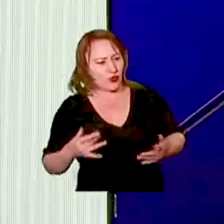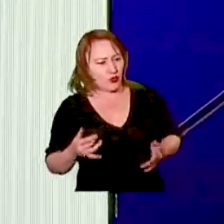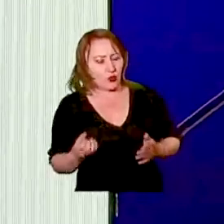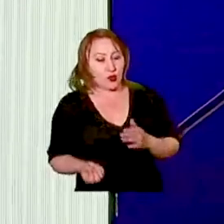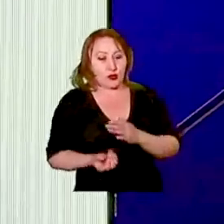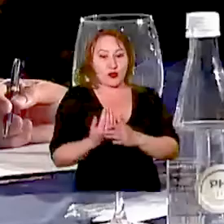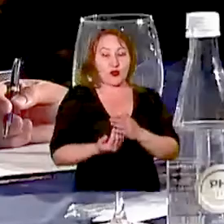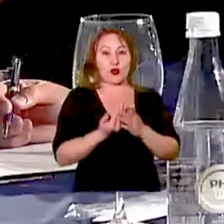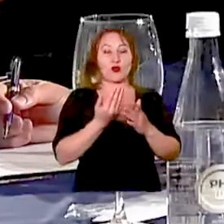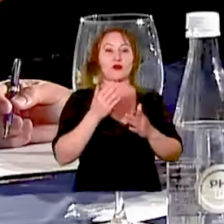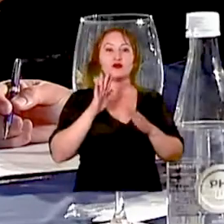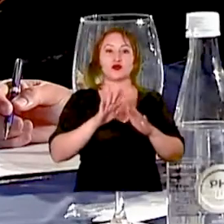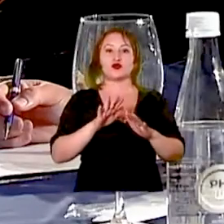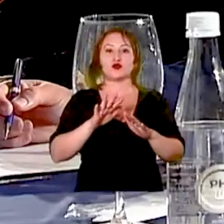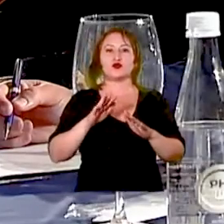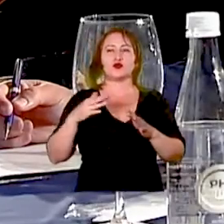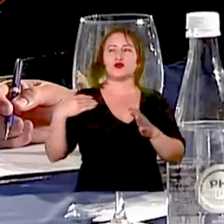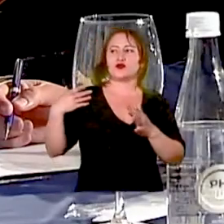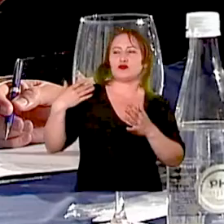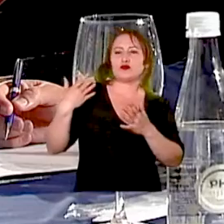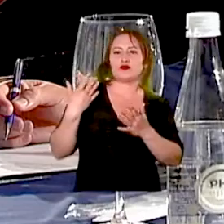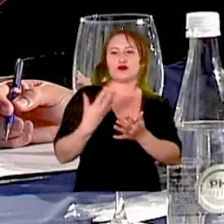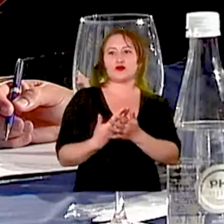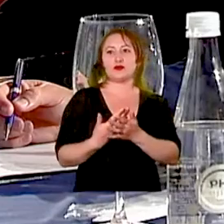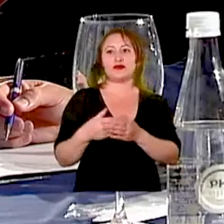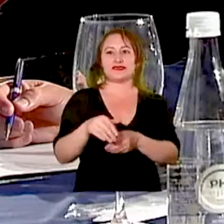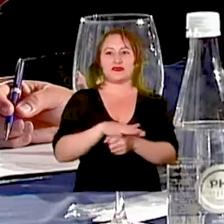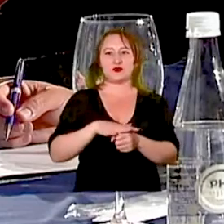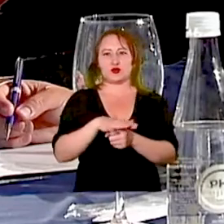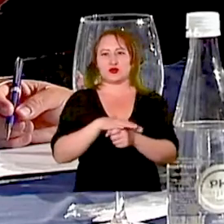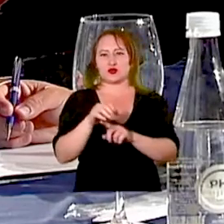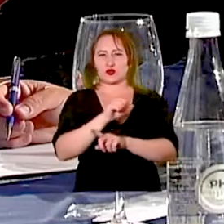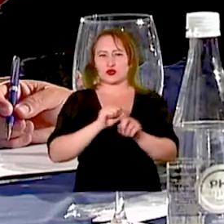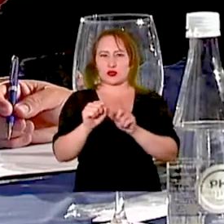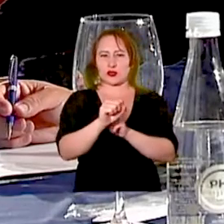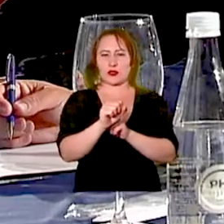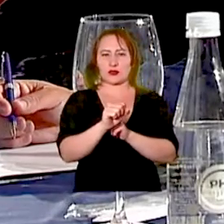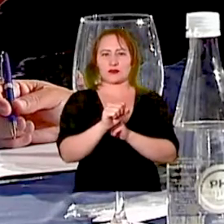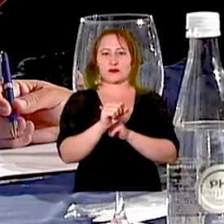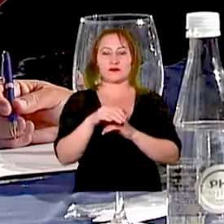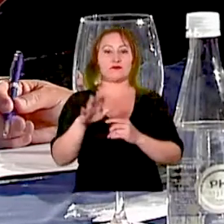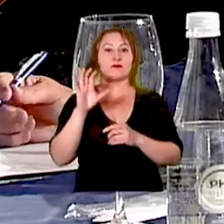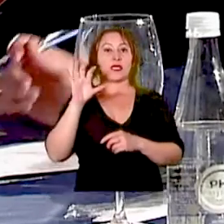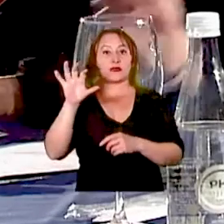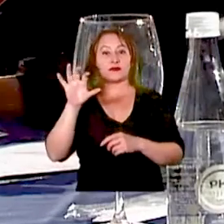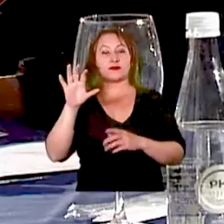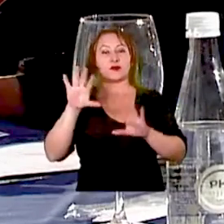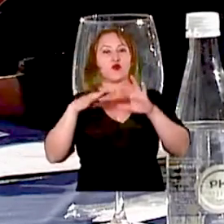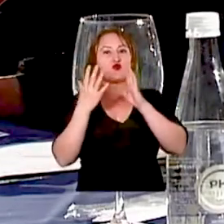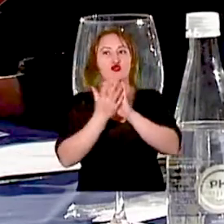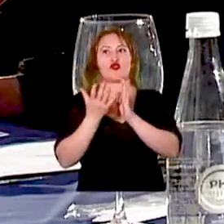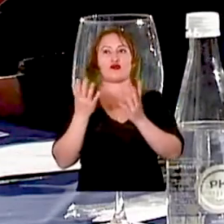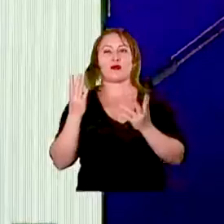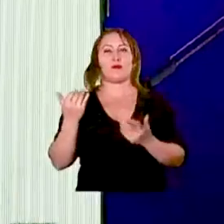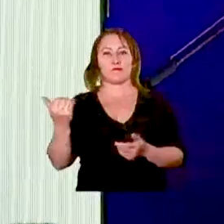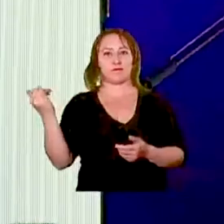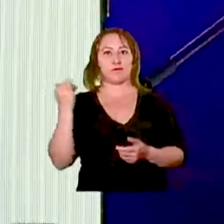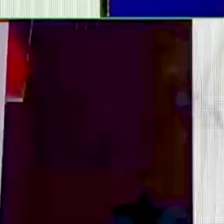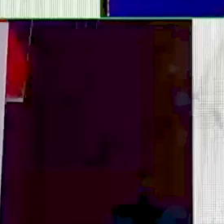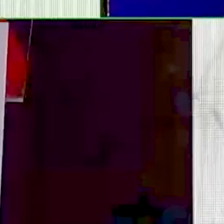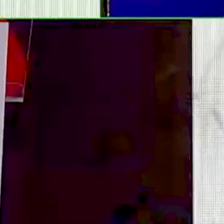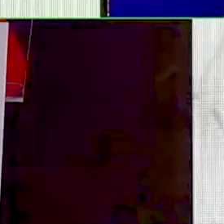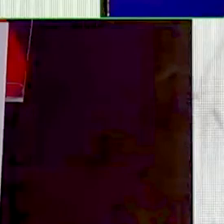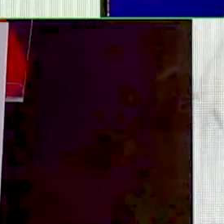reinventando de acuerdo con las épocas y con las situaciones sociales de nuestro país y del mundo entero. Y se ha